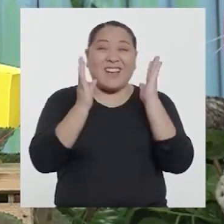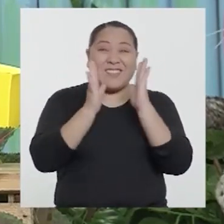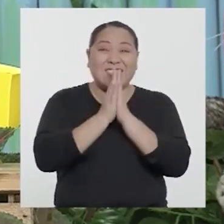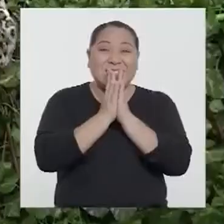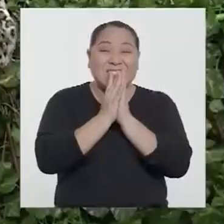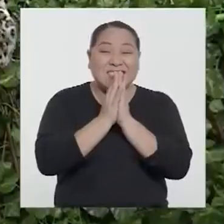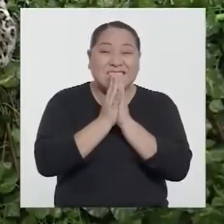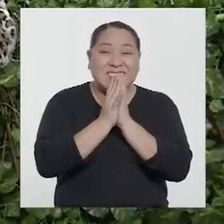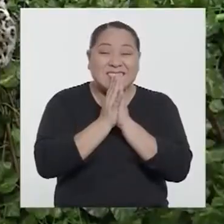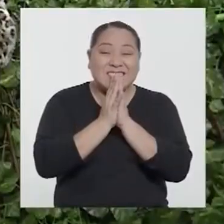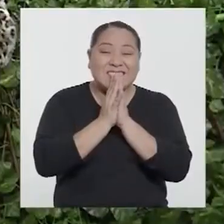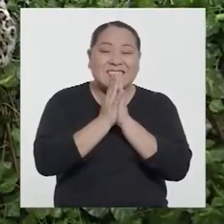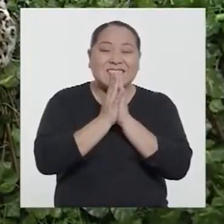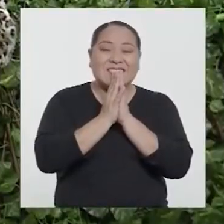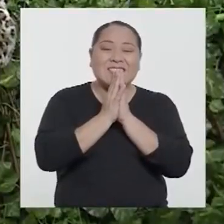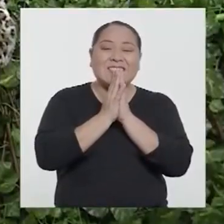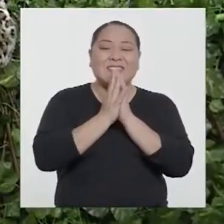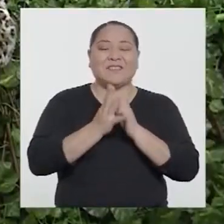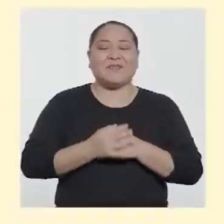dibujamos?